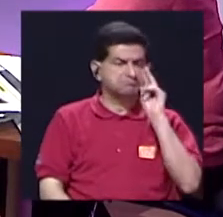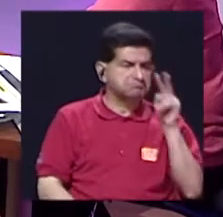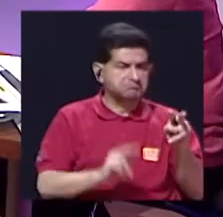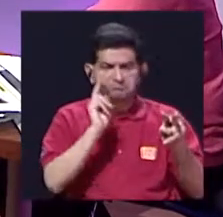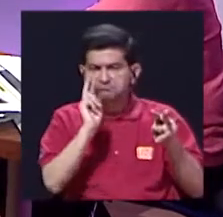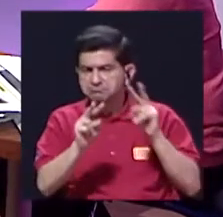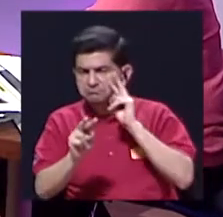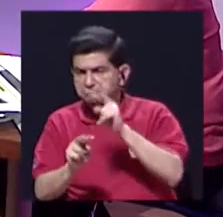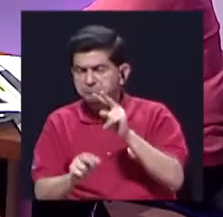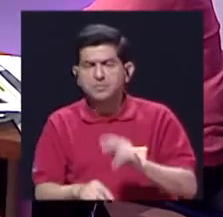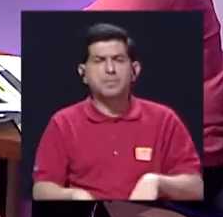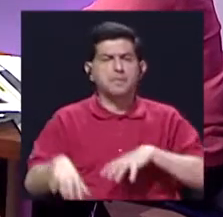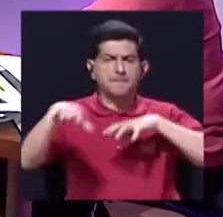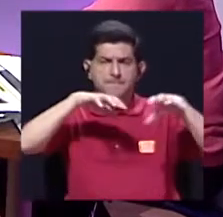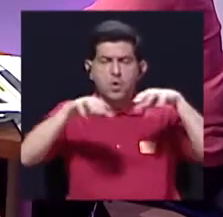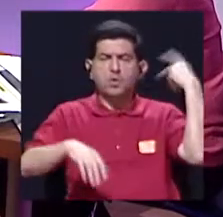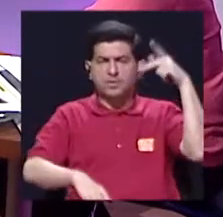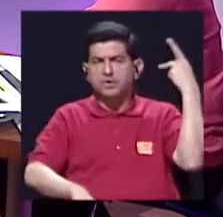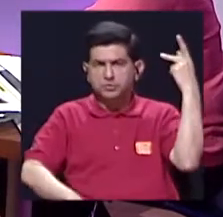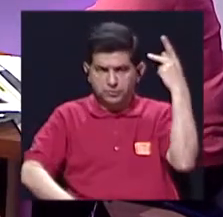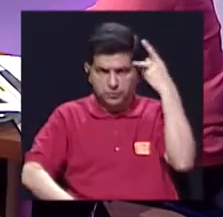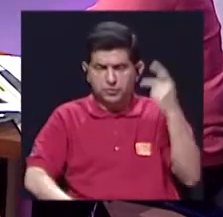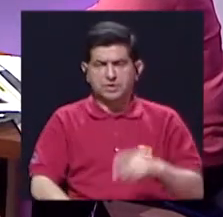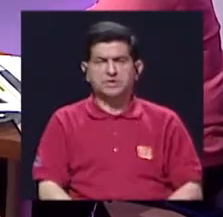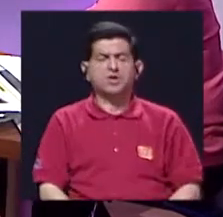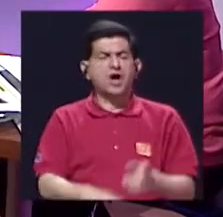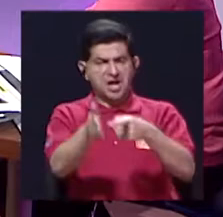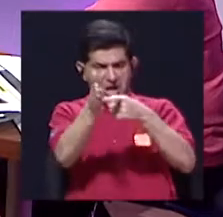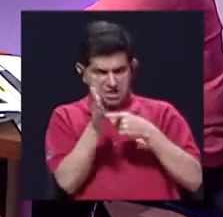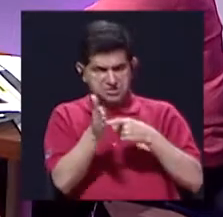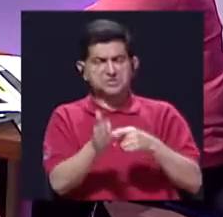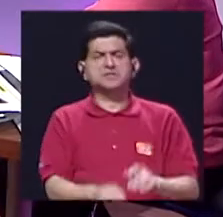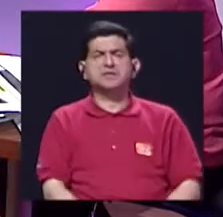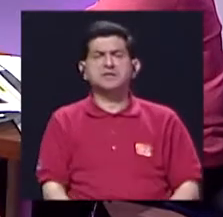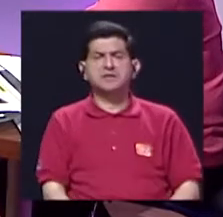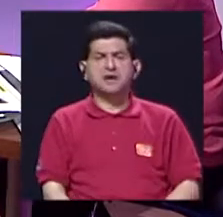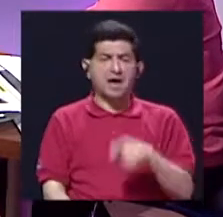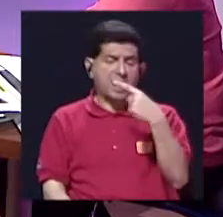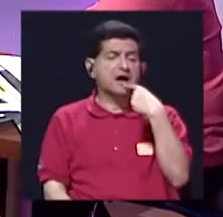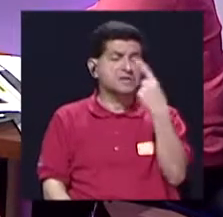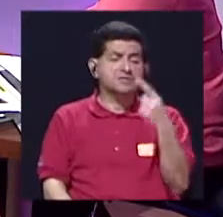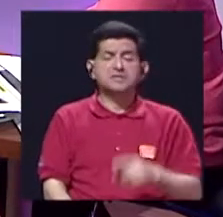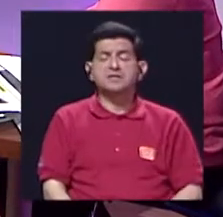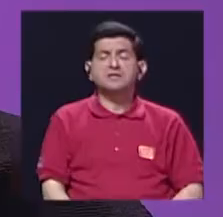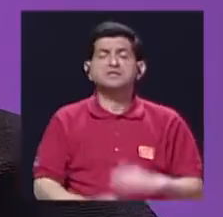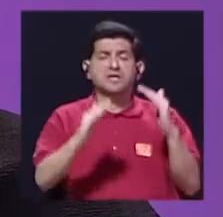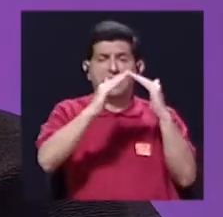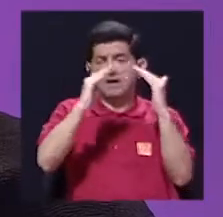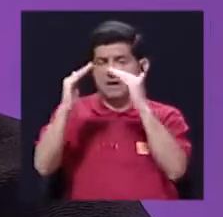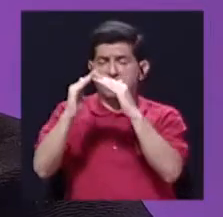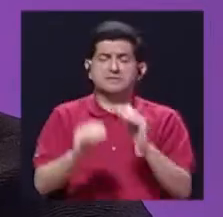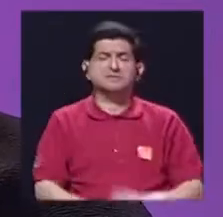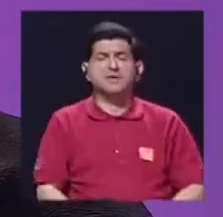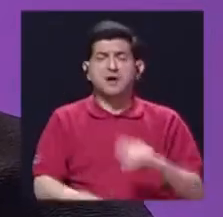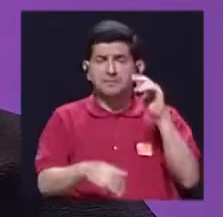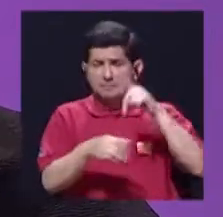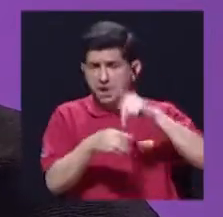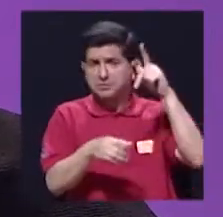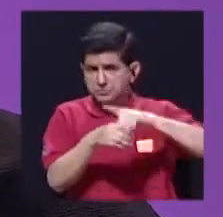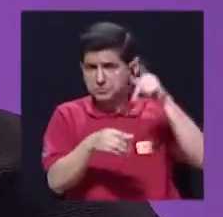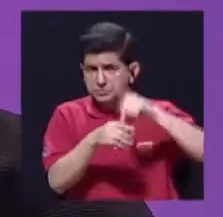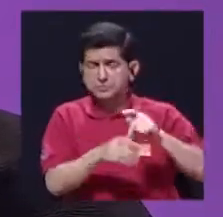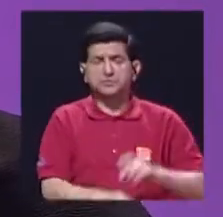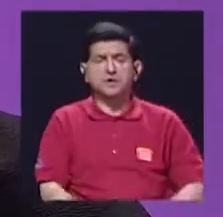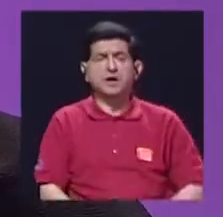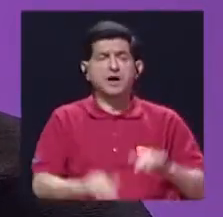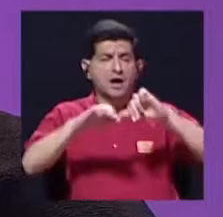vemos en el movimiento político, se exige, nos llegan a tocar las puertas a nuestras casas para que participemos